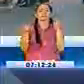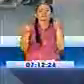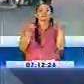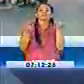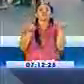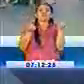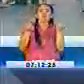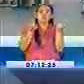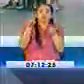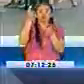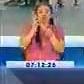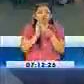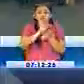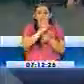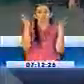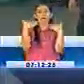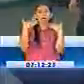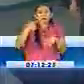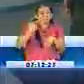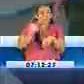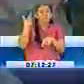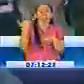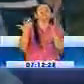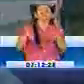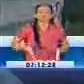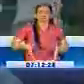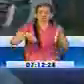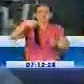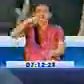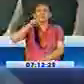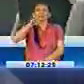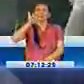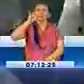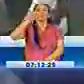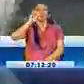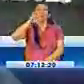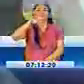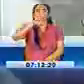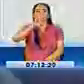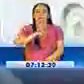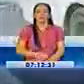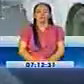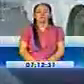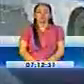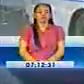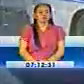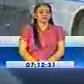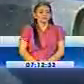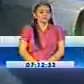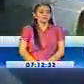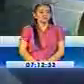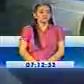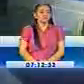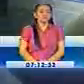control en el sur de la ciudad, específicamente en la vía perimetral a la altura de la Isla Trinitaria. En poco tiempo se generó